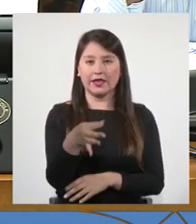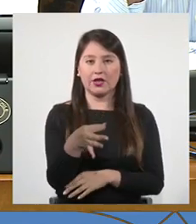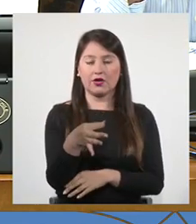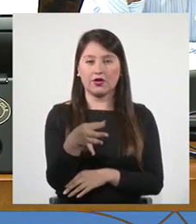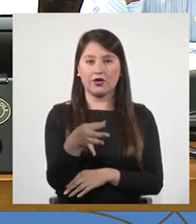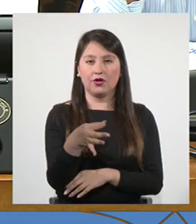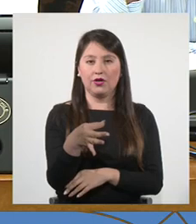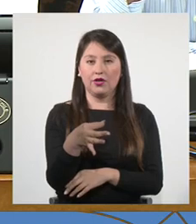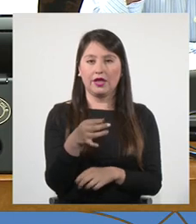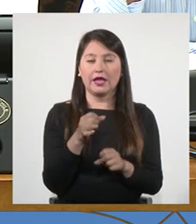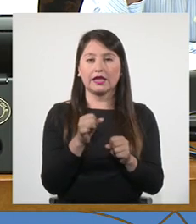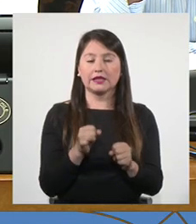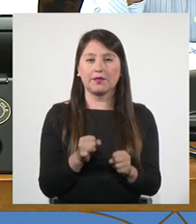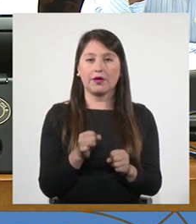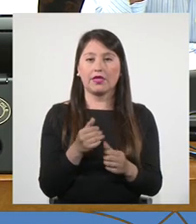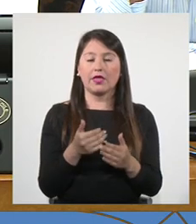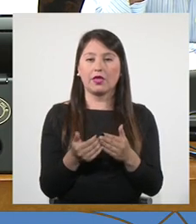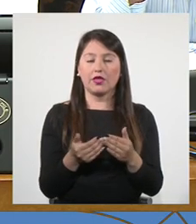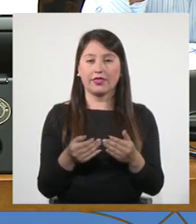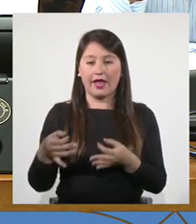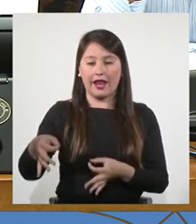y se encuentra en la página 22.